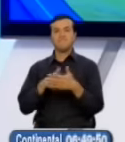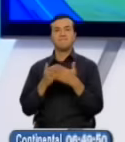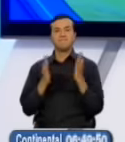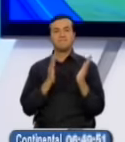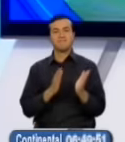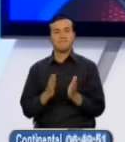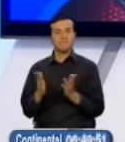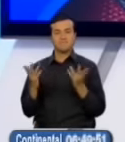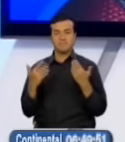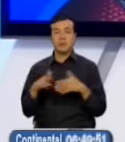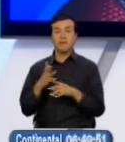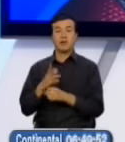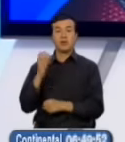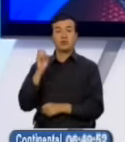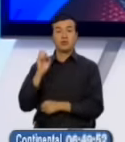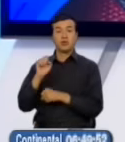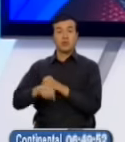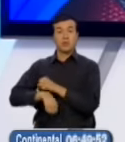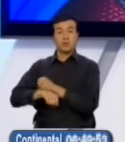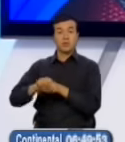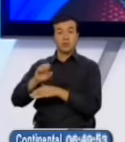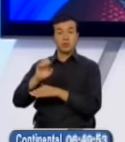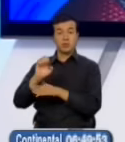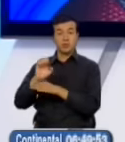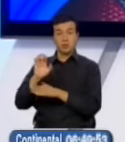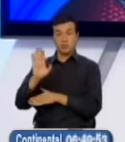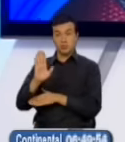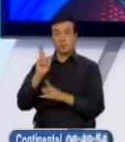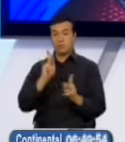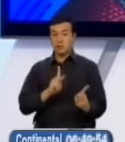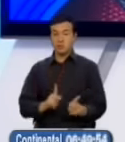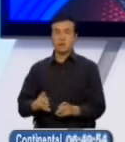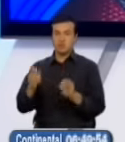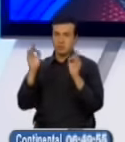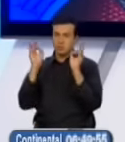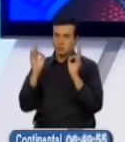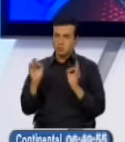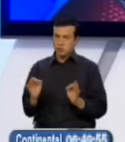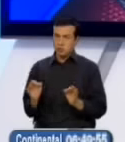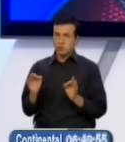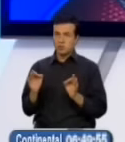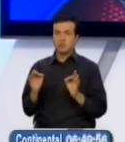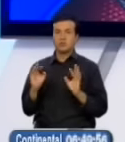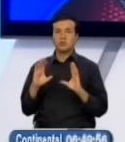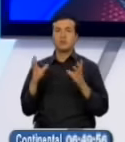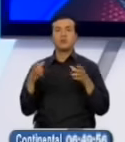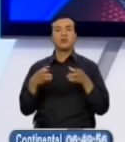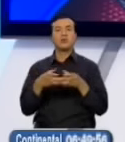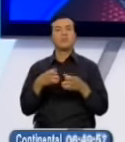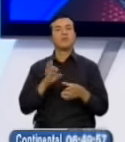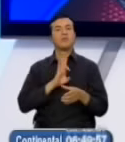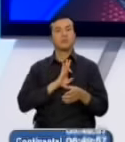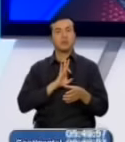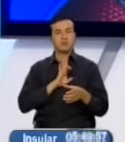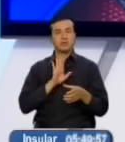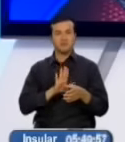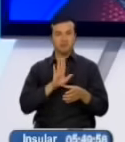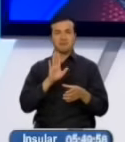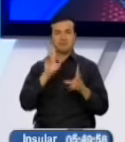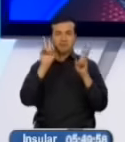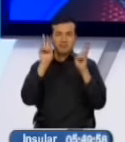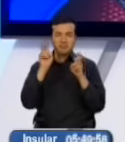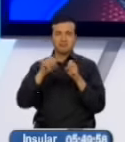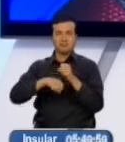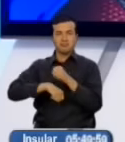ya la Federación Ecuatoriana de Fútbol establecerá la planificación respectiva conjuntamente con el cuerpo técnico para lo que será esta serie